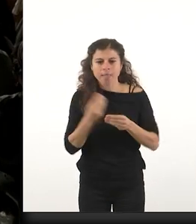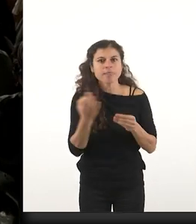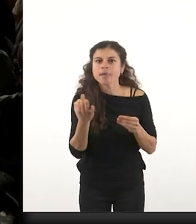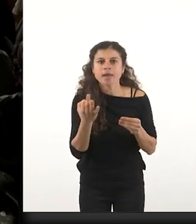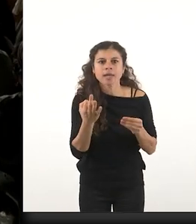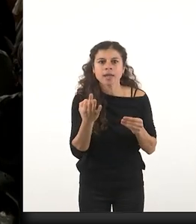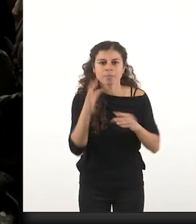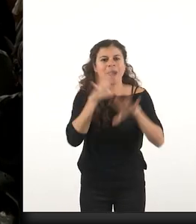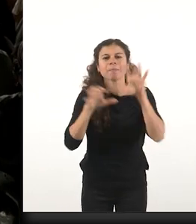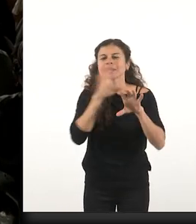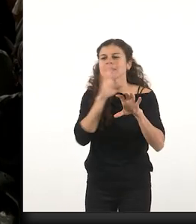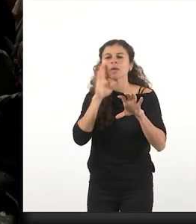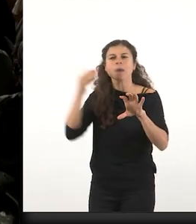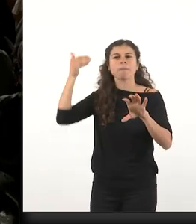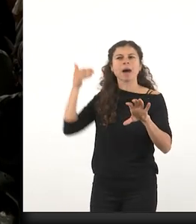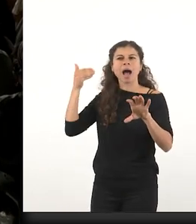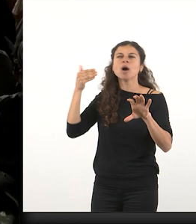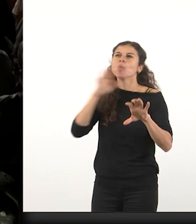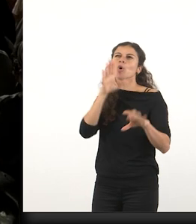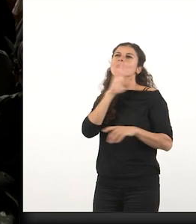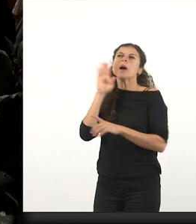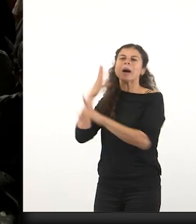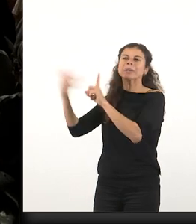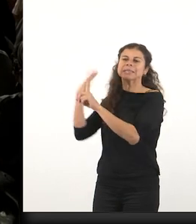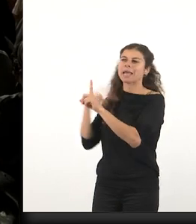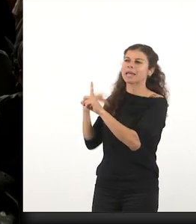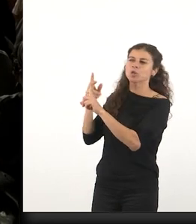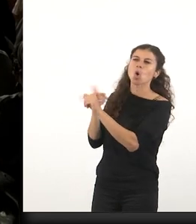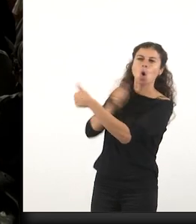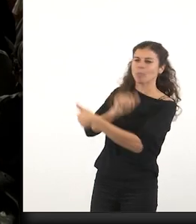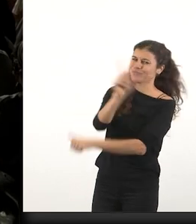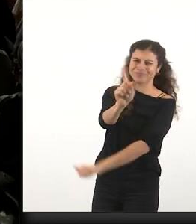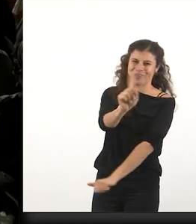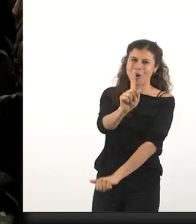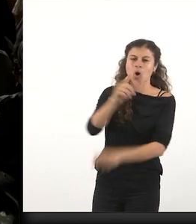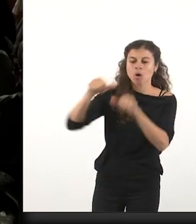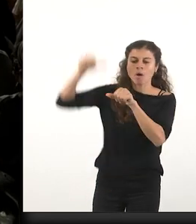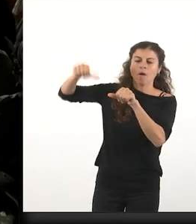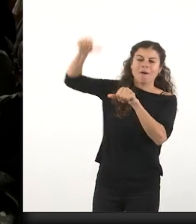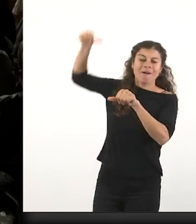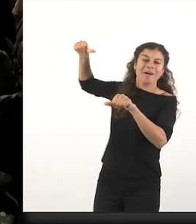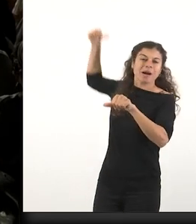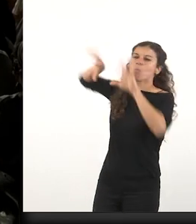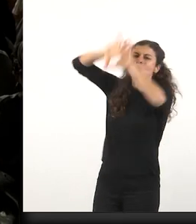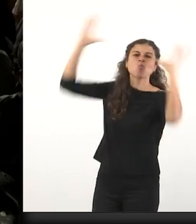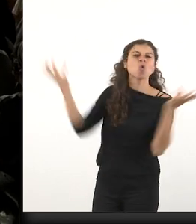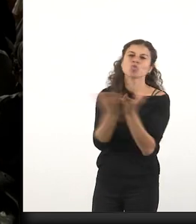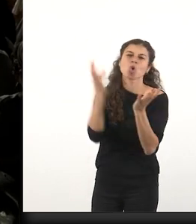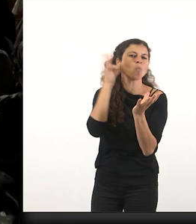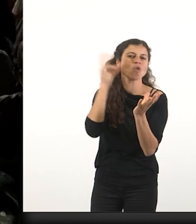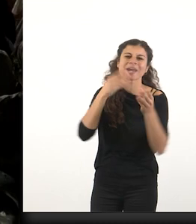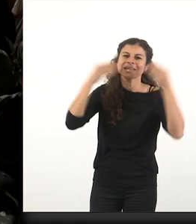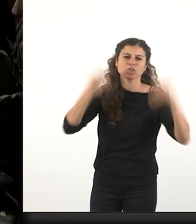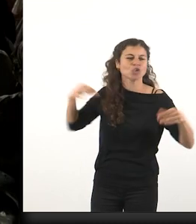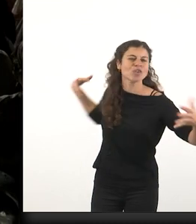Y yo no lo aprendí de mi madre, ¿eh? No soy la hija de una mujer maltratada que repite patrones. Soy la hija de una historia de mujer a nivel mundial y ancestral,